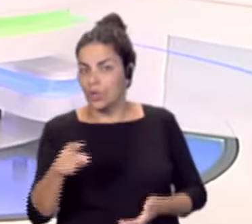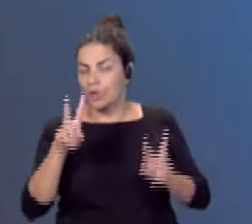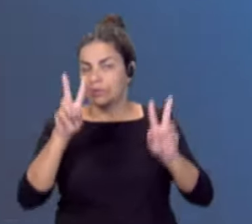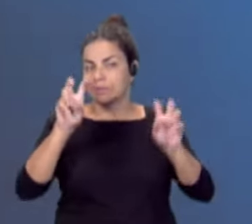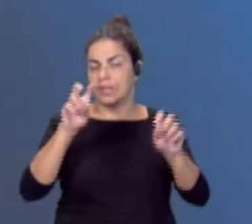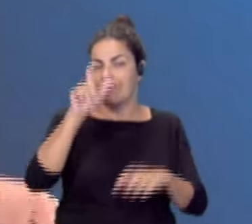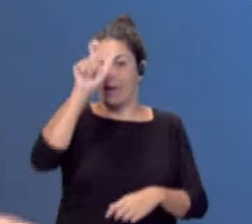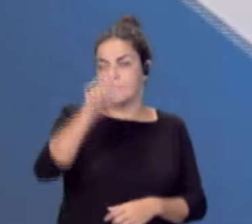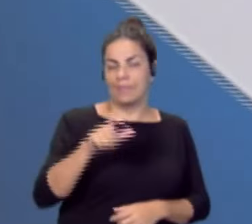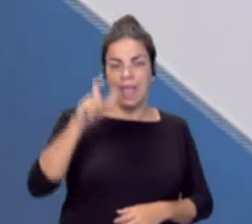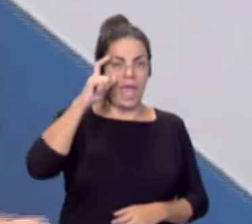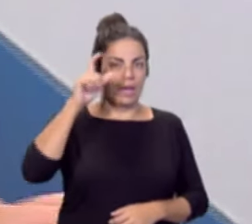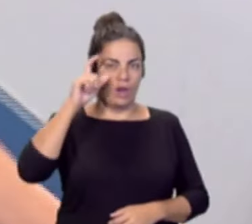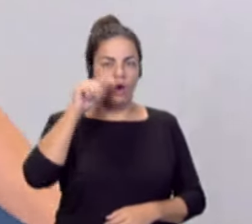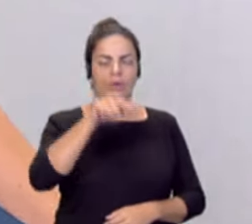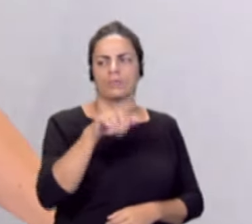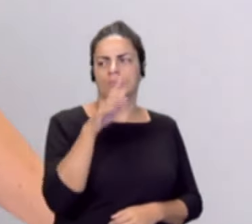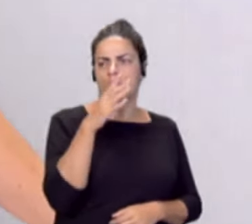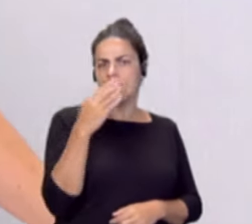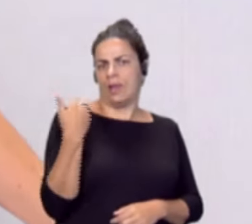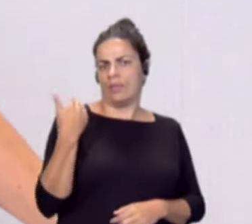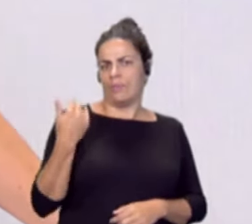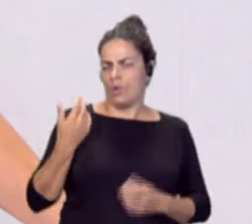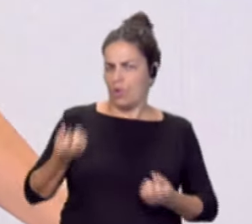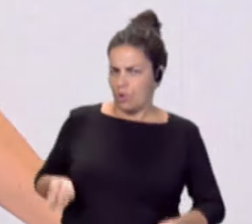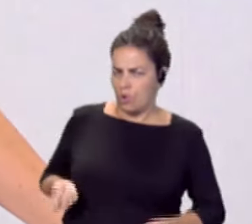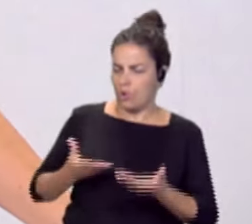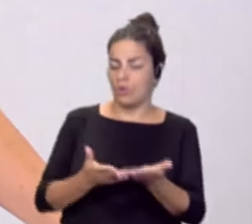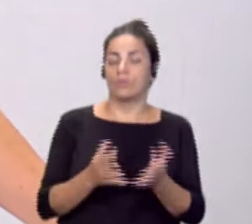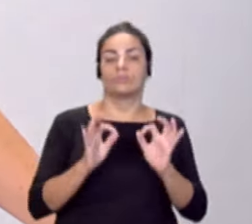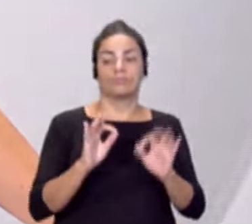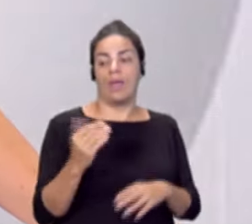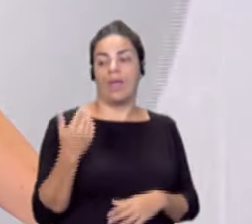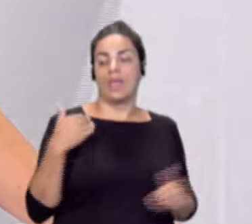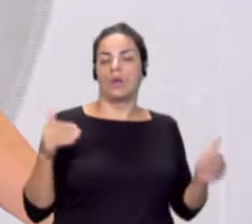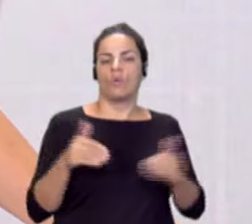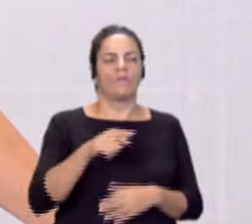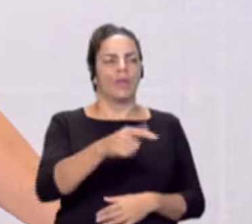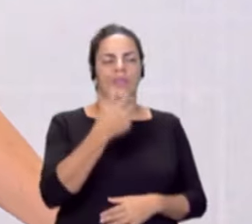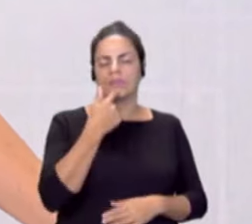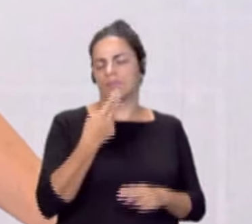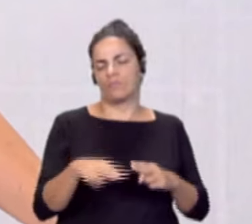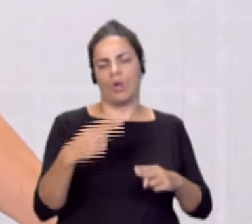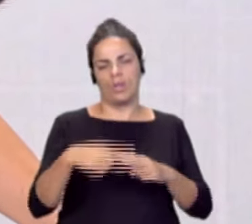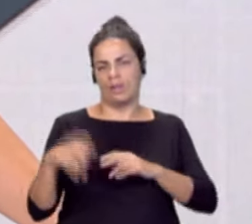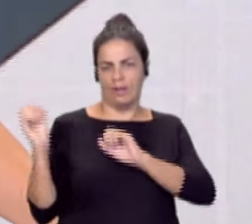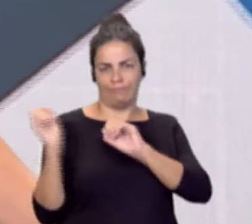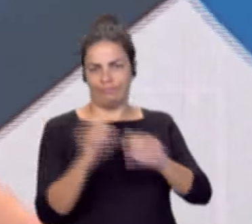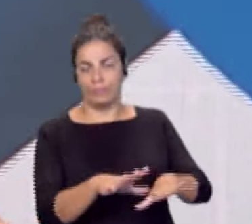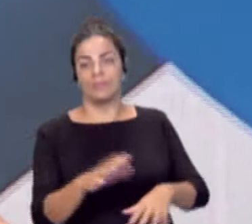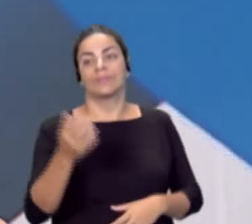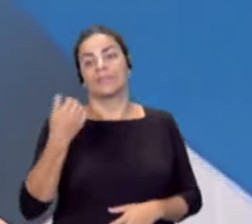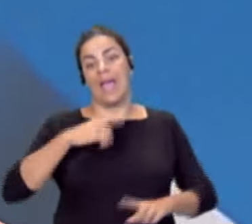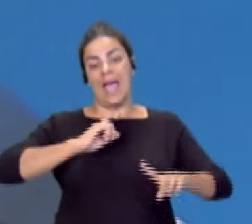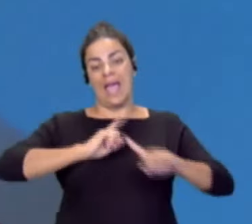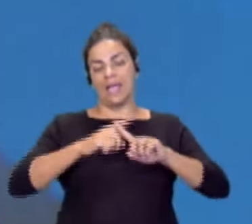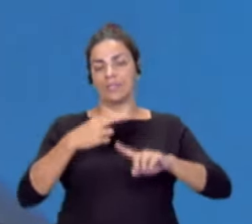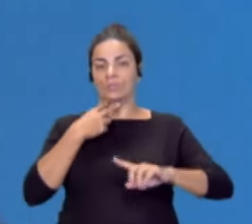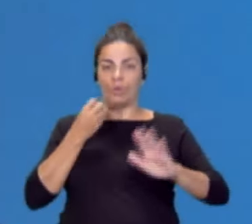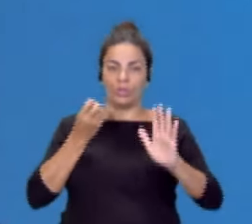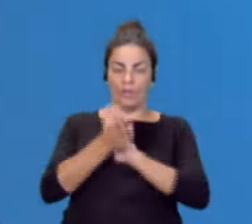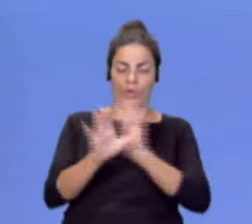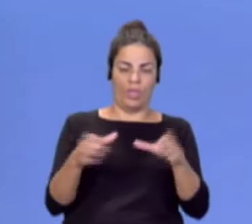Errejón. Lo comunicamos hace un momento, pues este jueves, ayer, pues dijo que dejaba la política. El ya ex portavoz de Sumar toma esa decisión